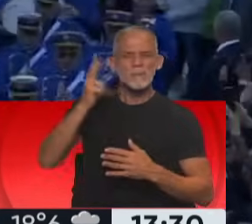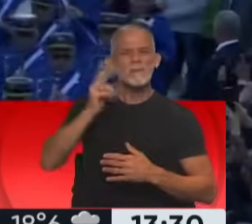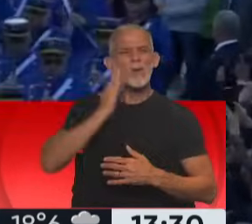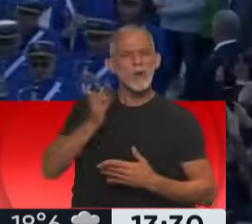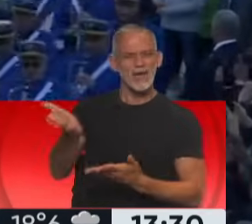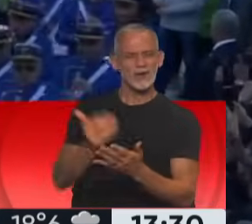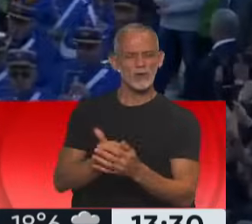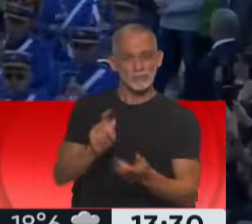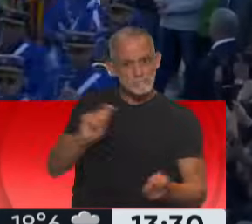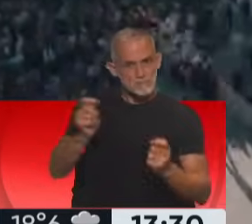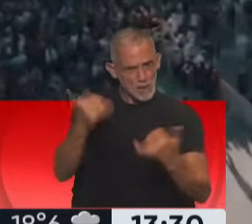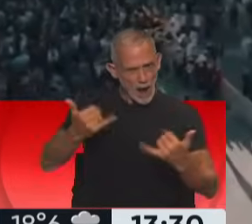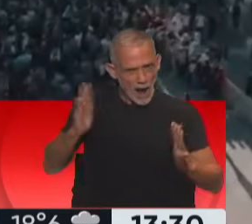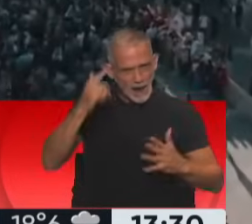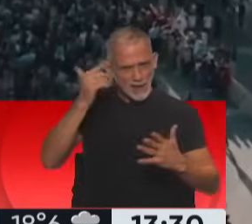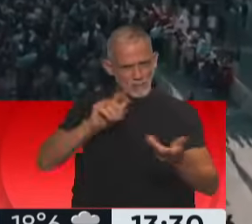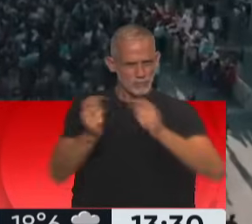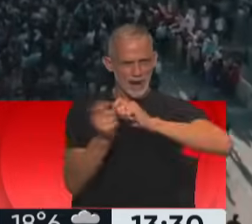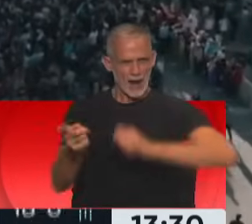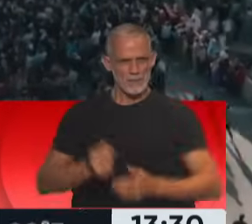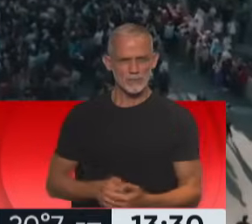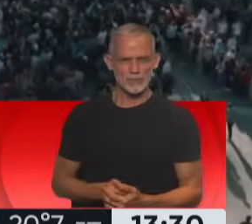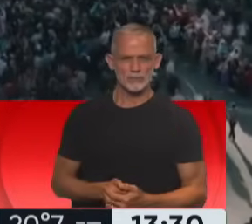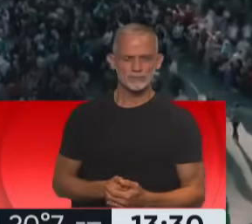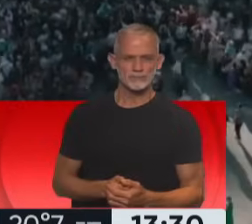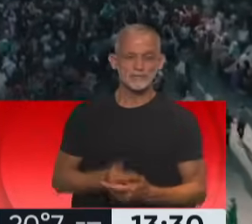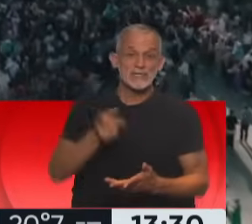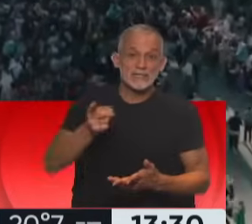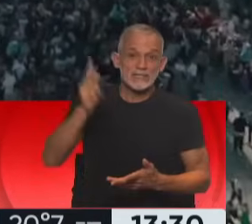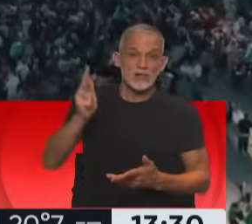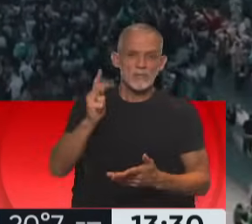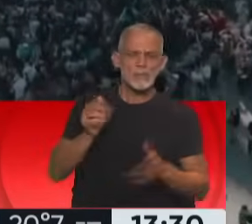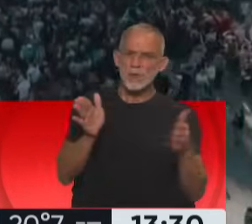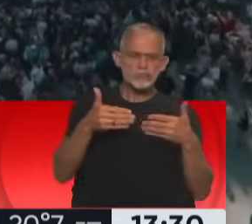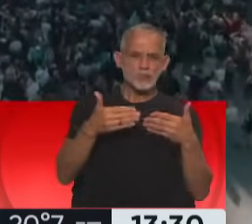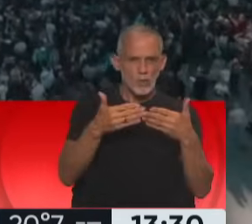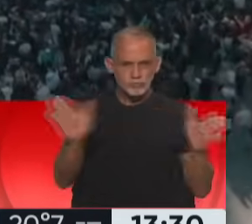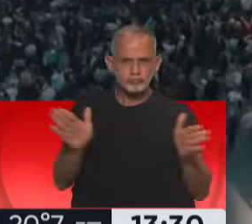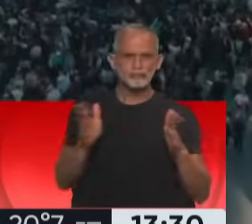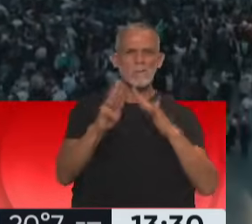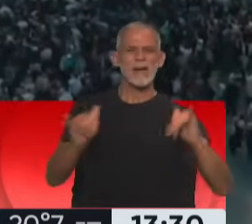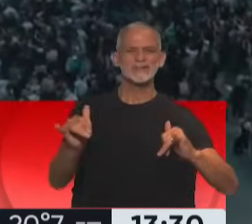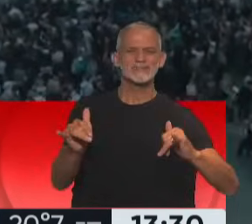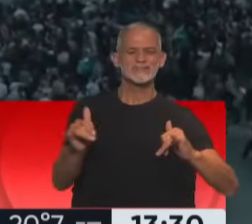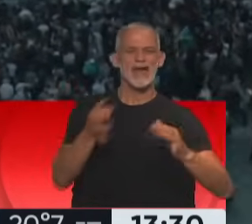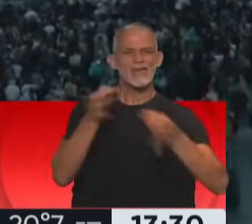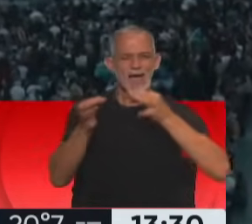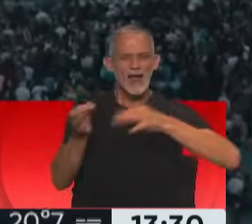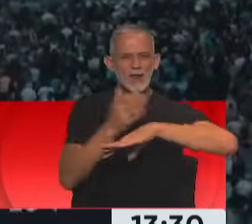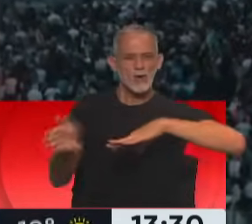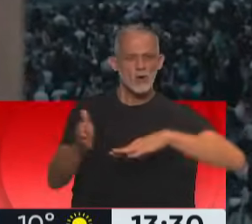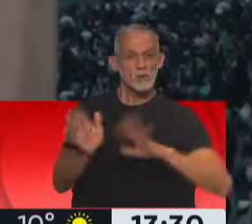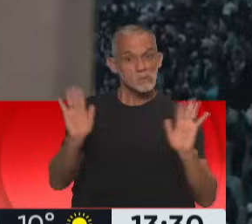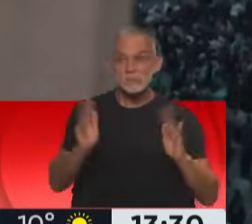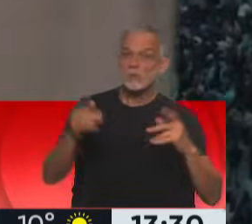papa reformista en muchos aspectos, que se abrió a la paz, al diálogo, un papa